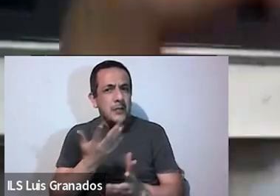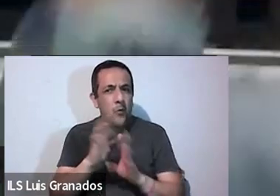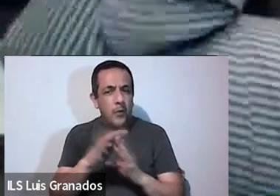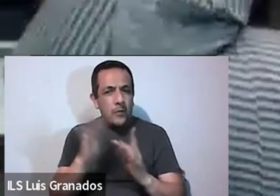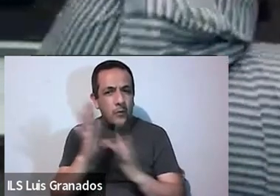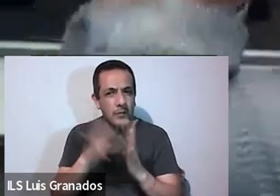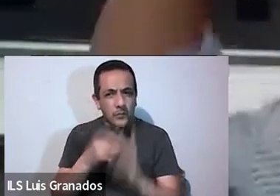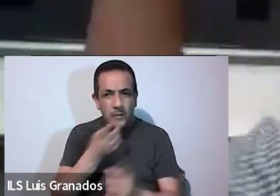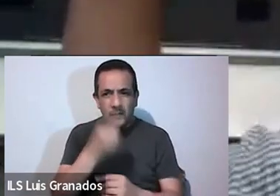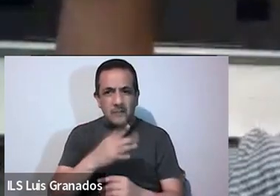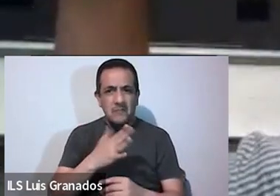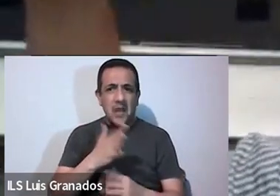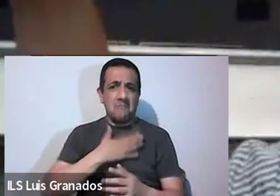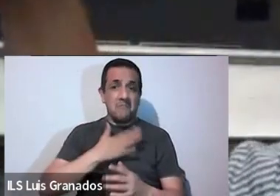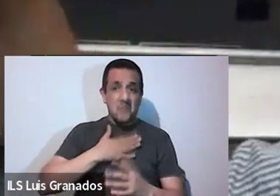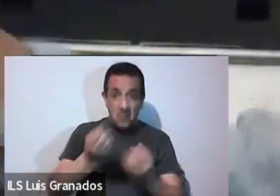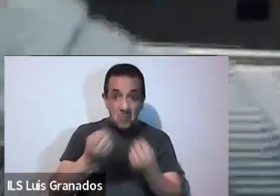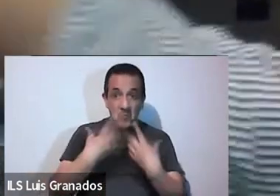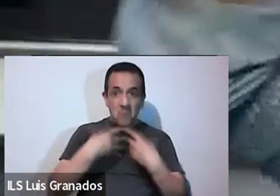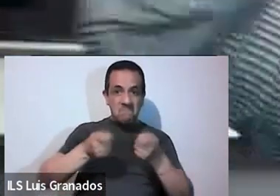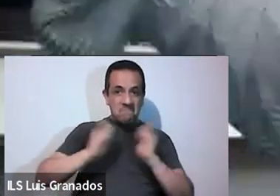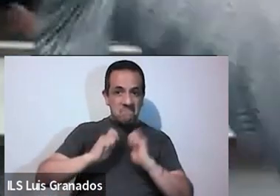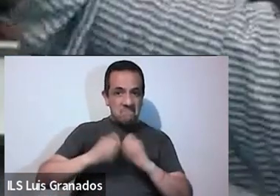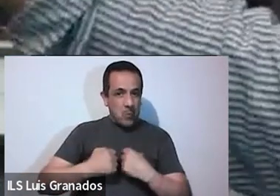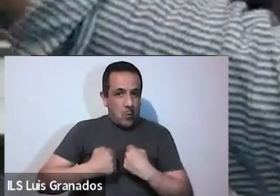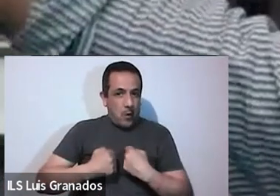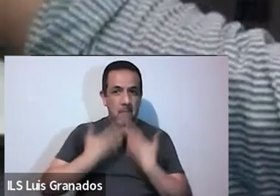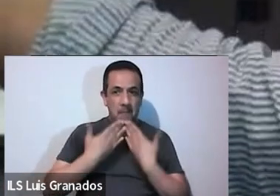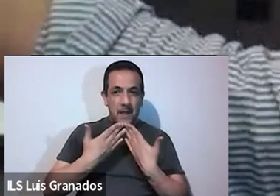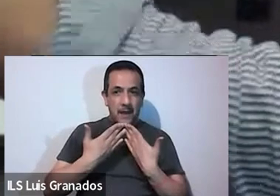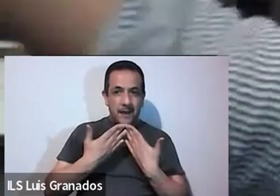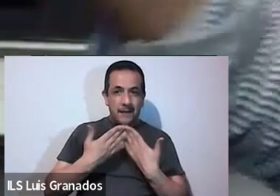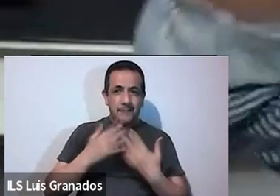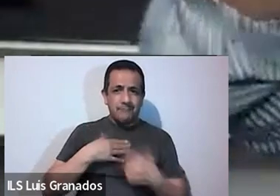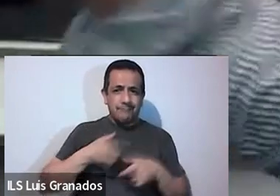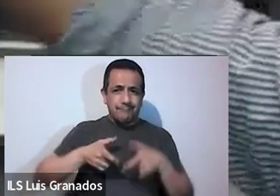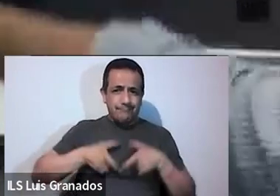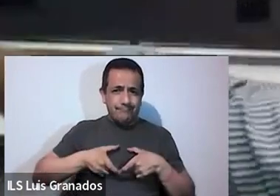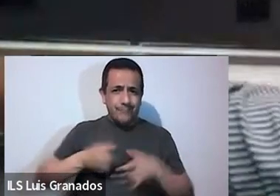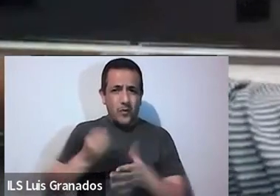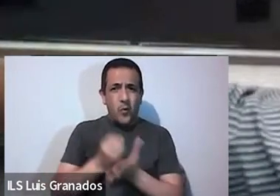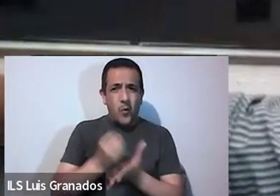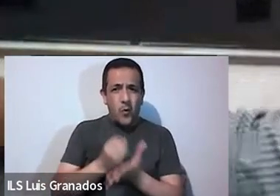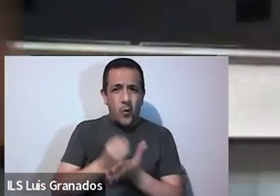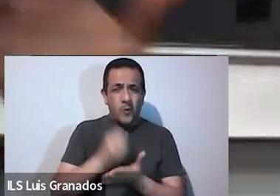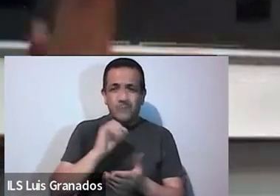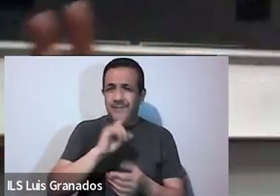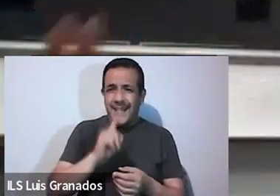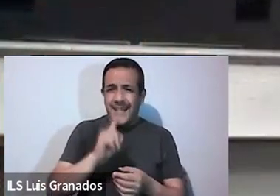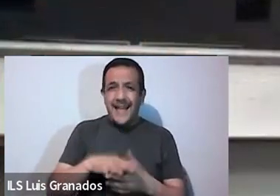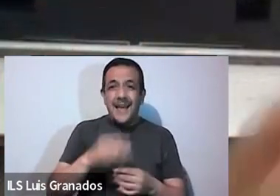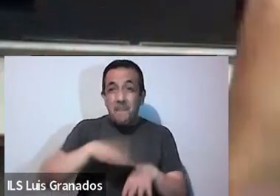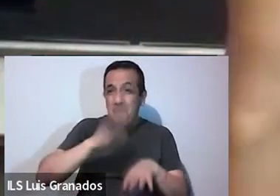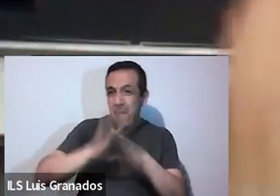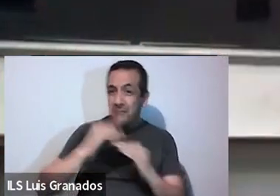Señor? ¡Ruah! Peor que haber ganado una medalla de oro, ganar el premio que quieras. Imagínate